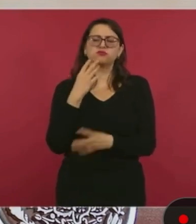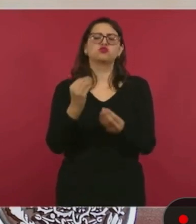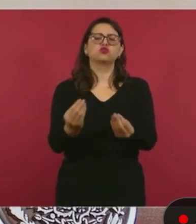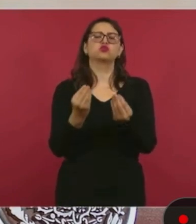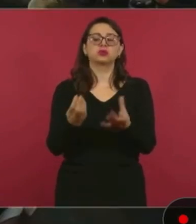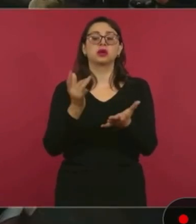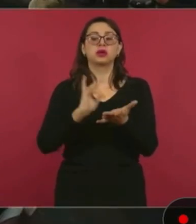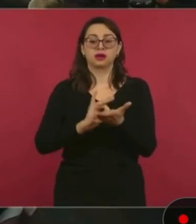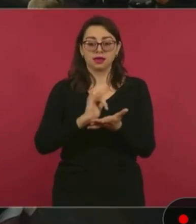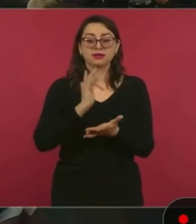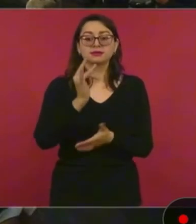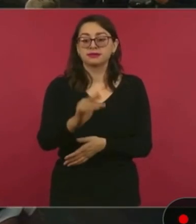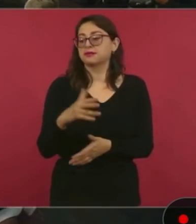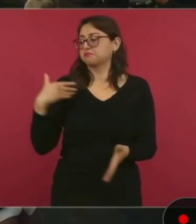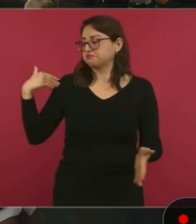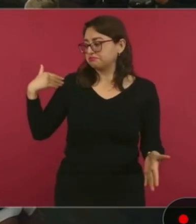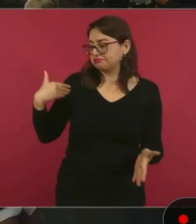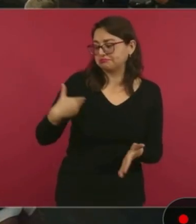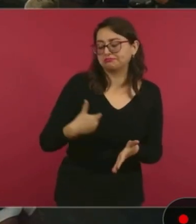en actividades